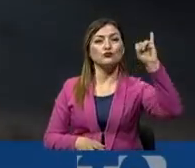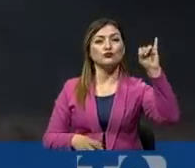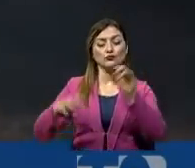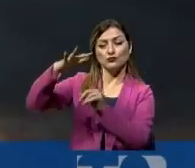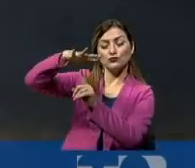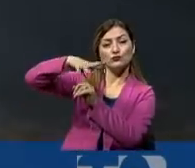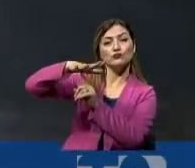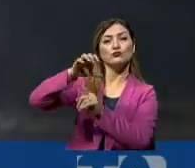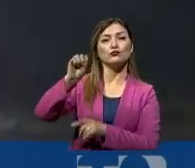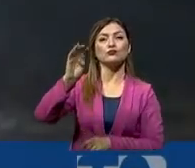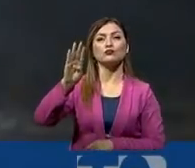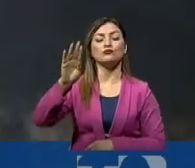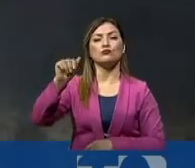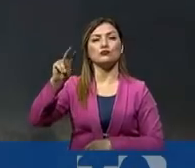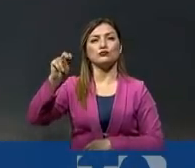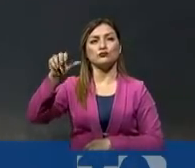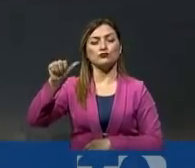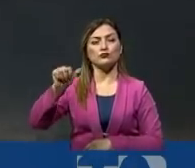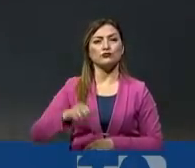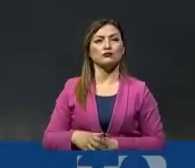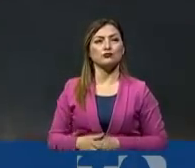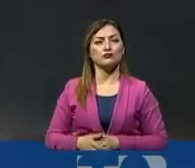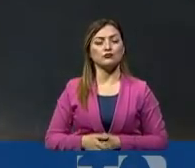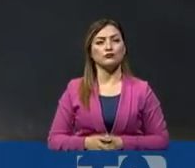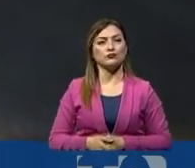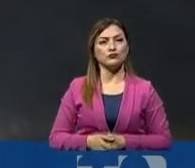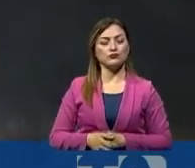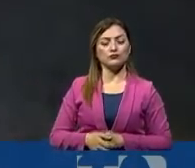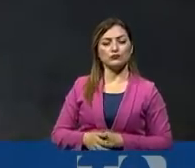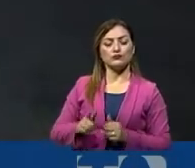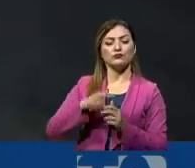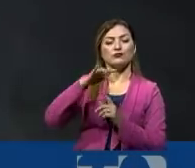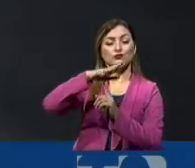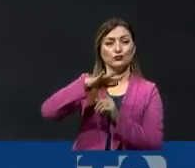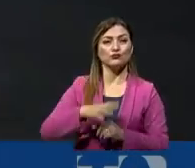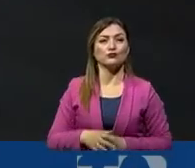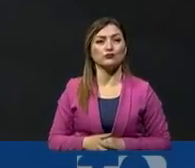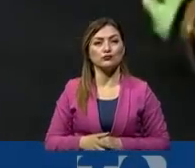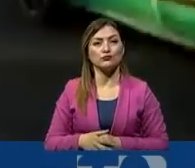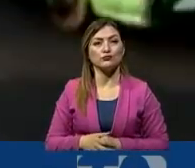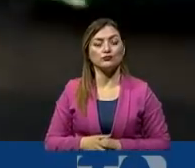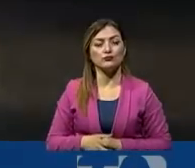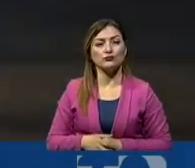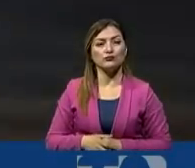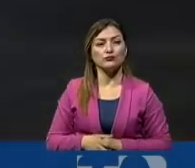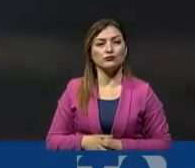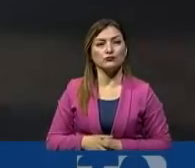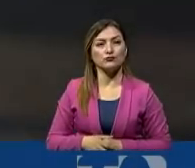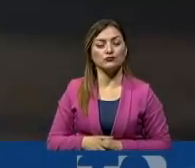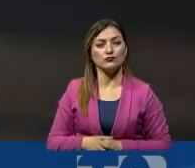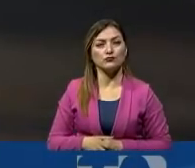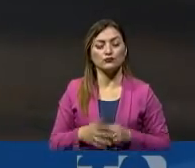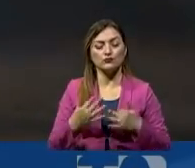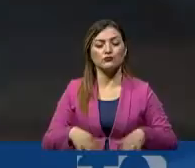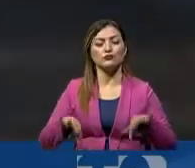de la Sabana, uno de los principales parques de aquí de este país. Algo que es muy importante mencionar es que